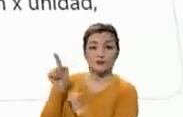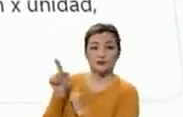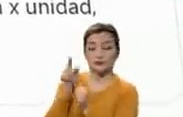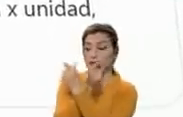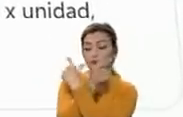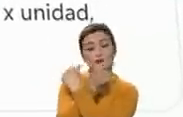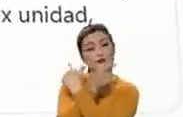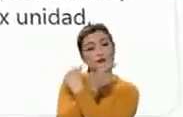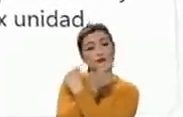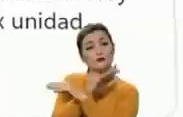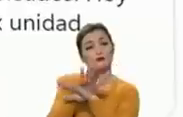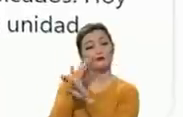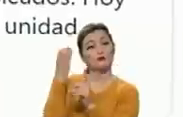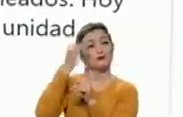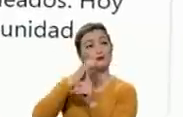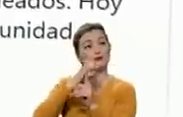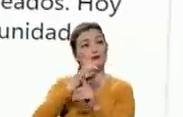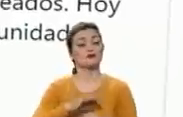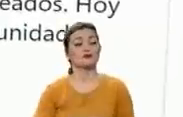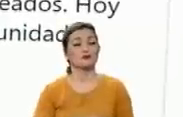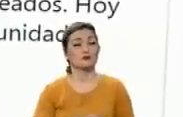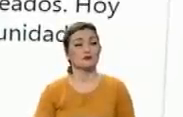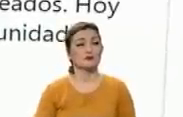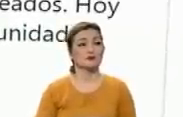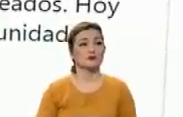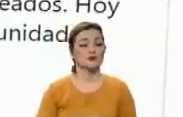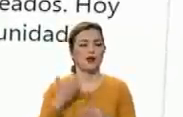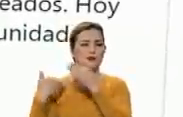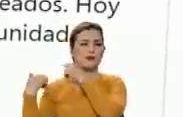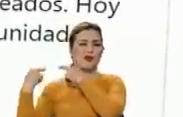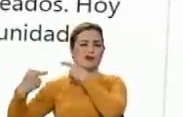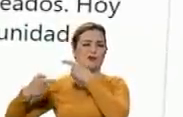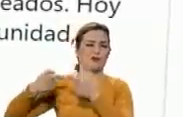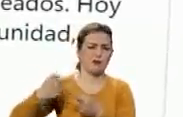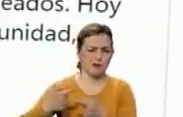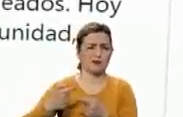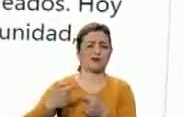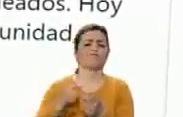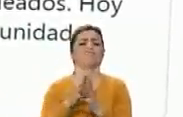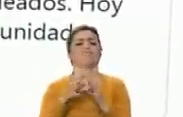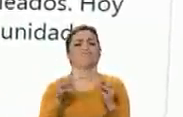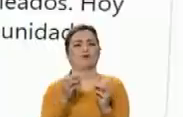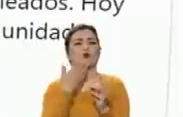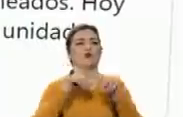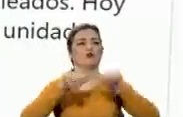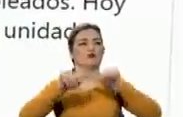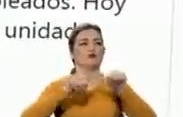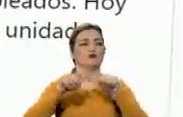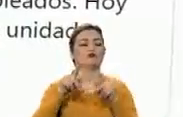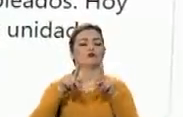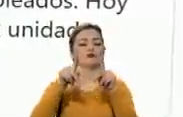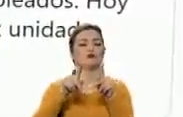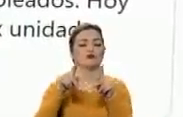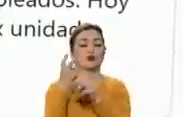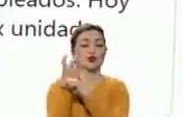de Twitter, se refirió a las críticas y aseguró que hay herencias que hay que corregir, solo que se debería establecer en qué administraciones se permitió